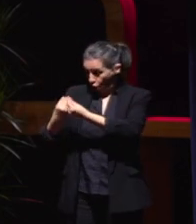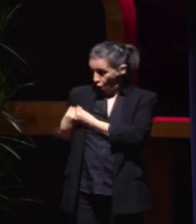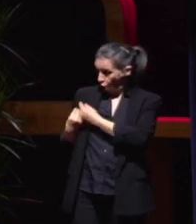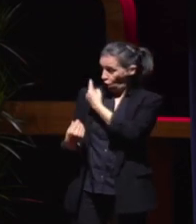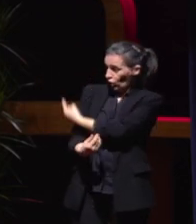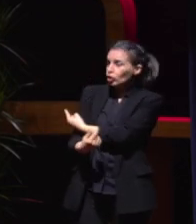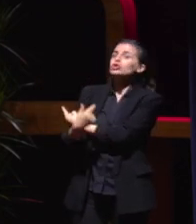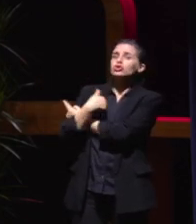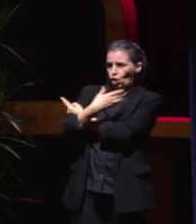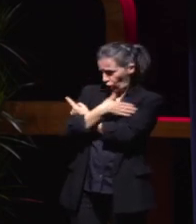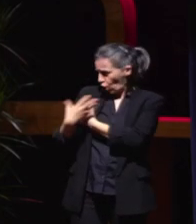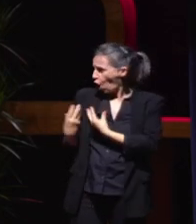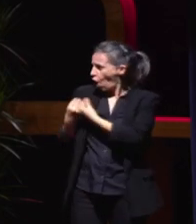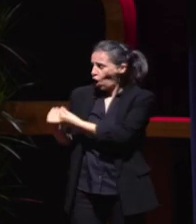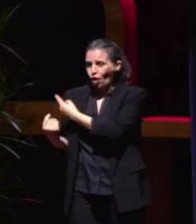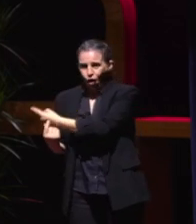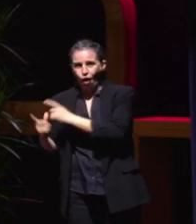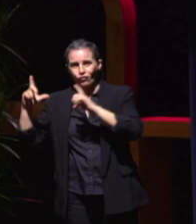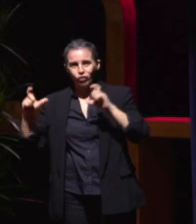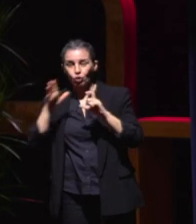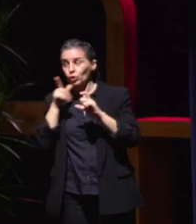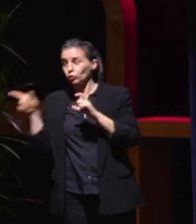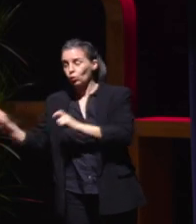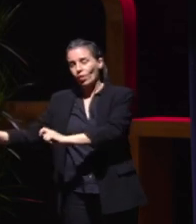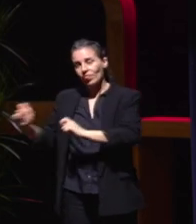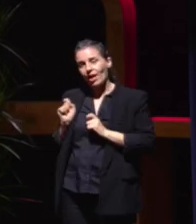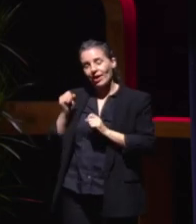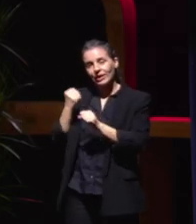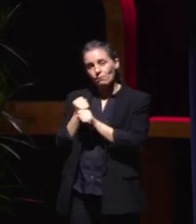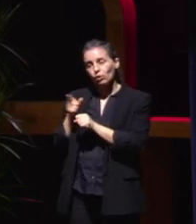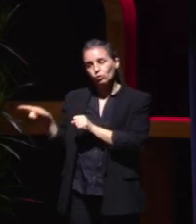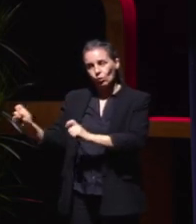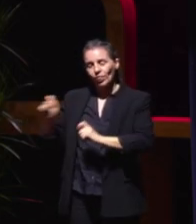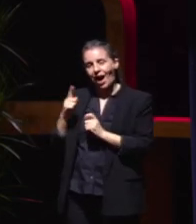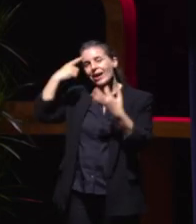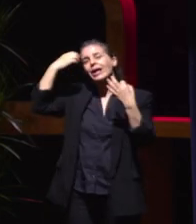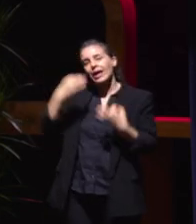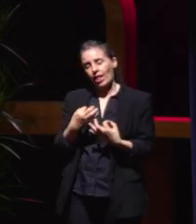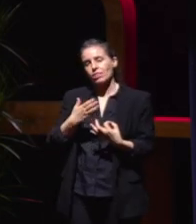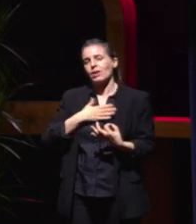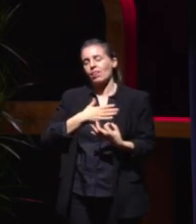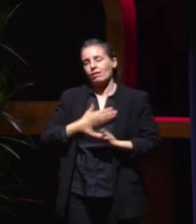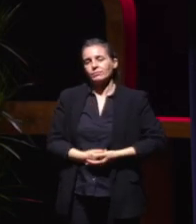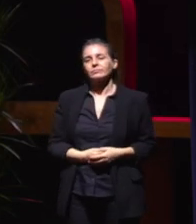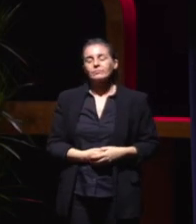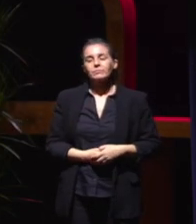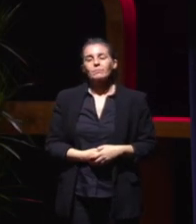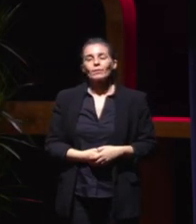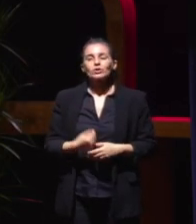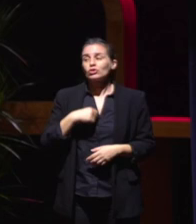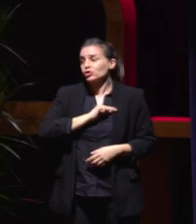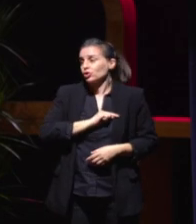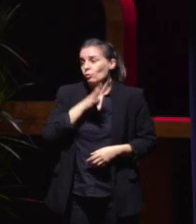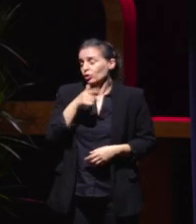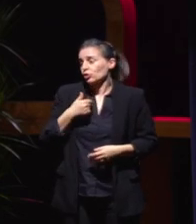porque tú me estás dando el trabajo y tú me estás dando la credibilidad Y lo siento ponerme tan emocional pero